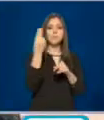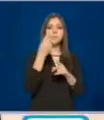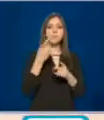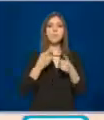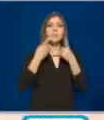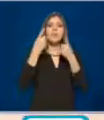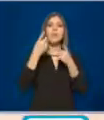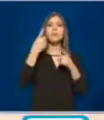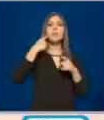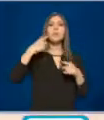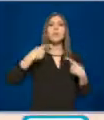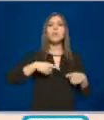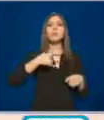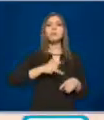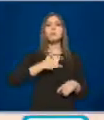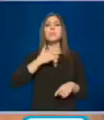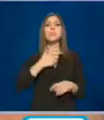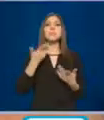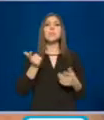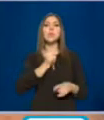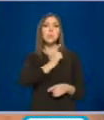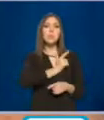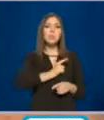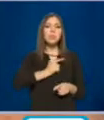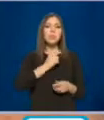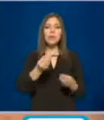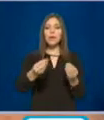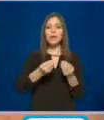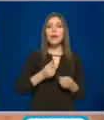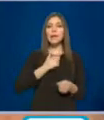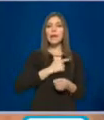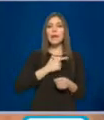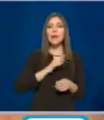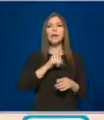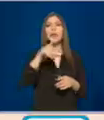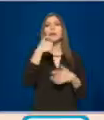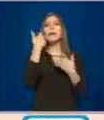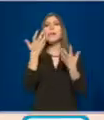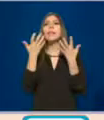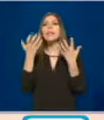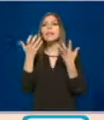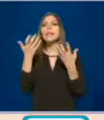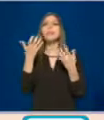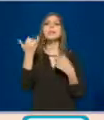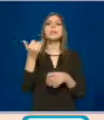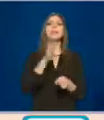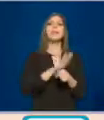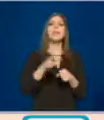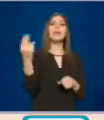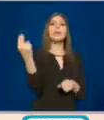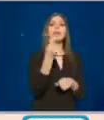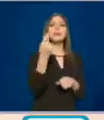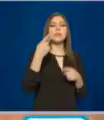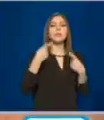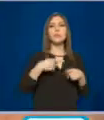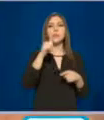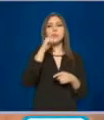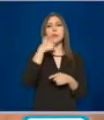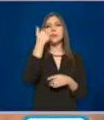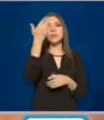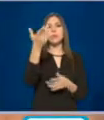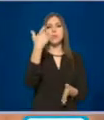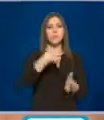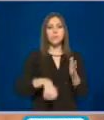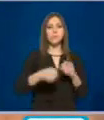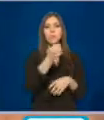satisfacer gustos, deseos, necesidades, sueños del cliente. ¿Y cuáles serían las 4 P's Las para 4 llegar a esto?